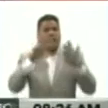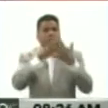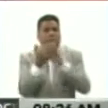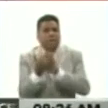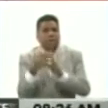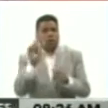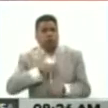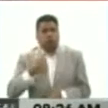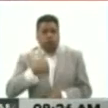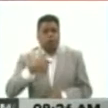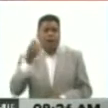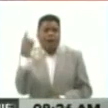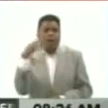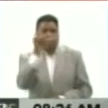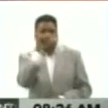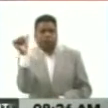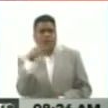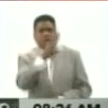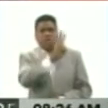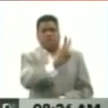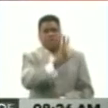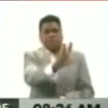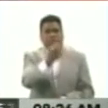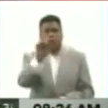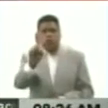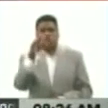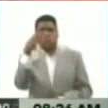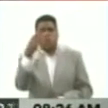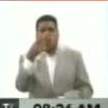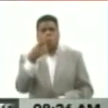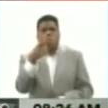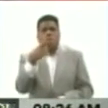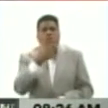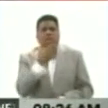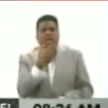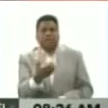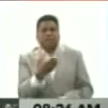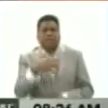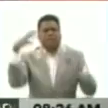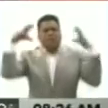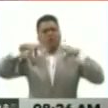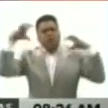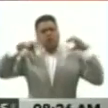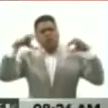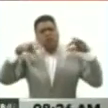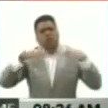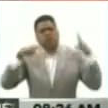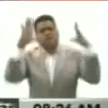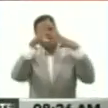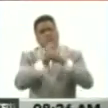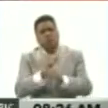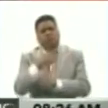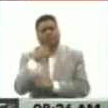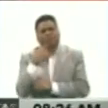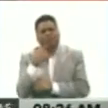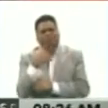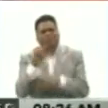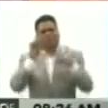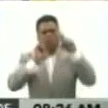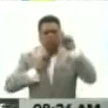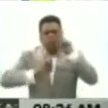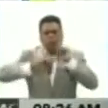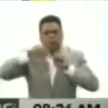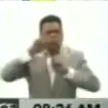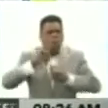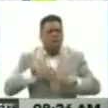consumía. Fue un 31 de diciembre. Yo me puse a llorar, estaba lloviendo esa noche. A llorar en medio de la calle,